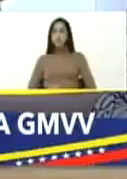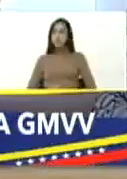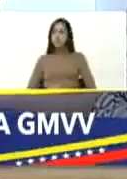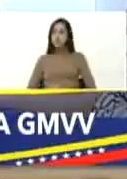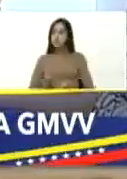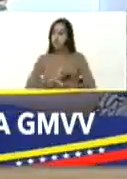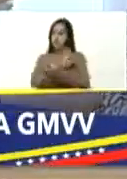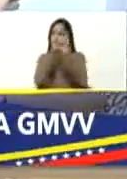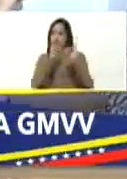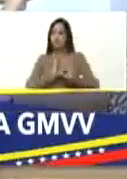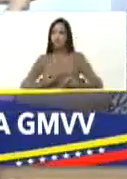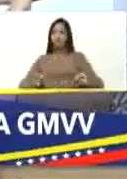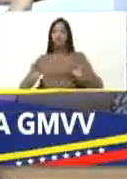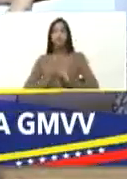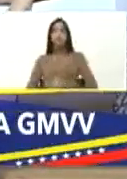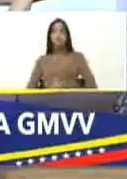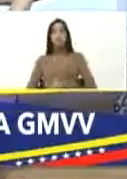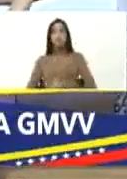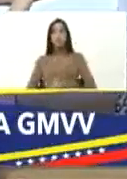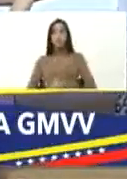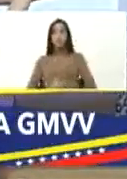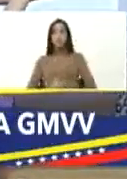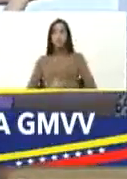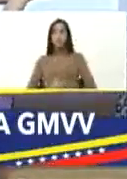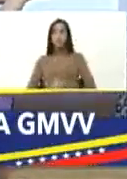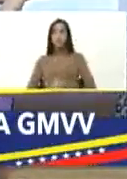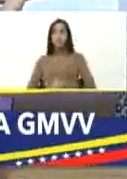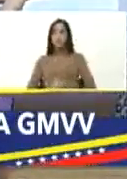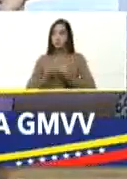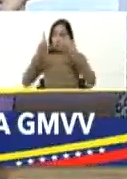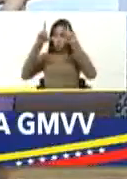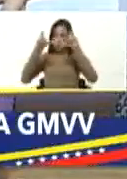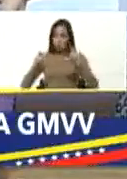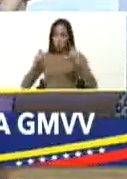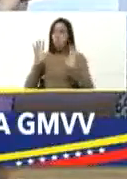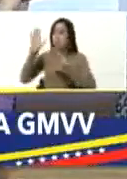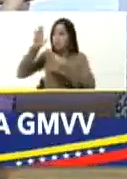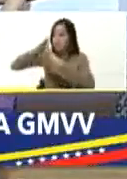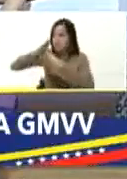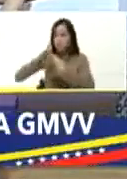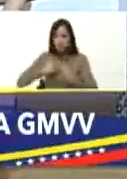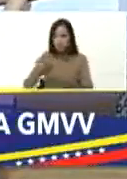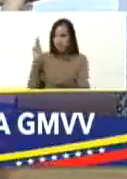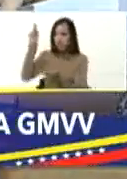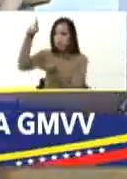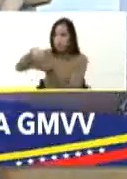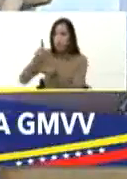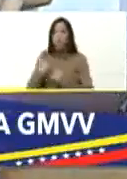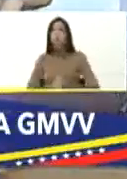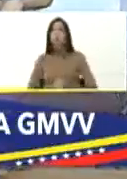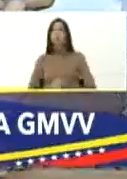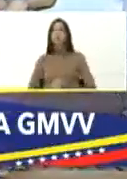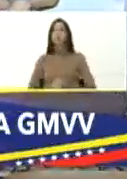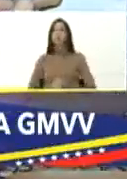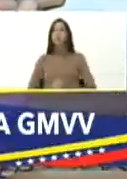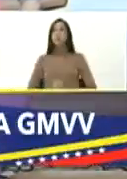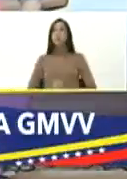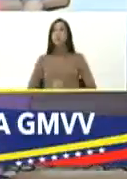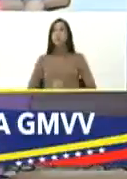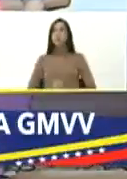Felicidad, vale. ¡Qué felicidad, chica! Una foto, vale. Déjame ponerme ahí una foto. Eso es.